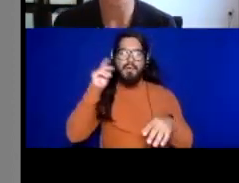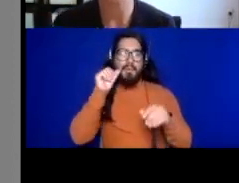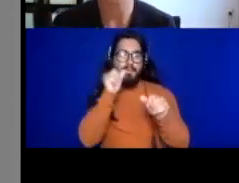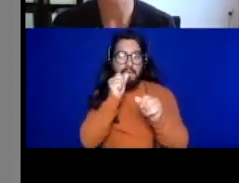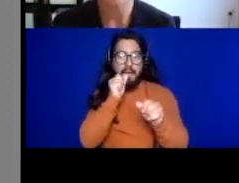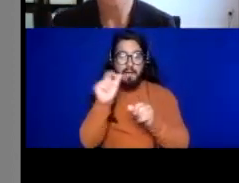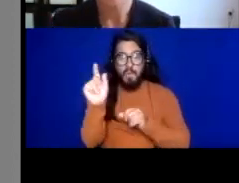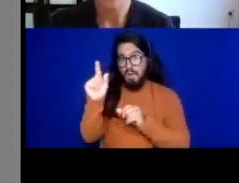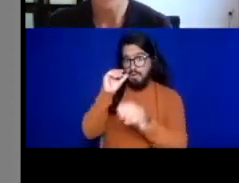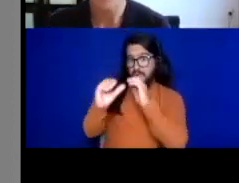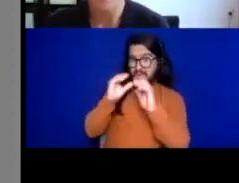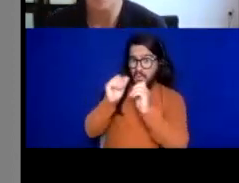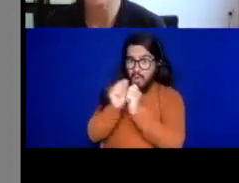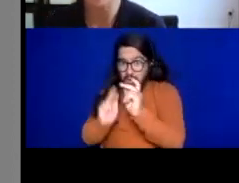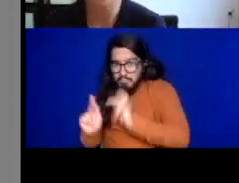privadamente,